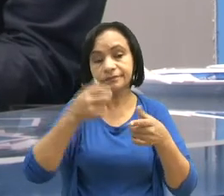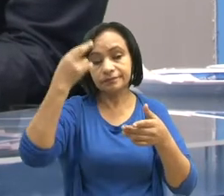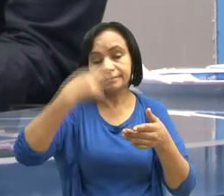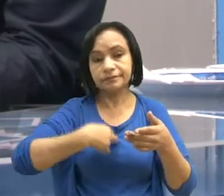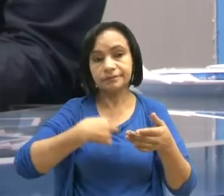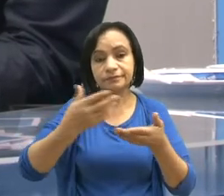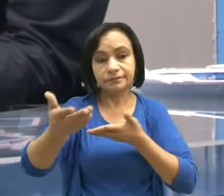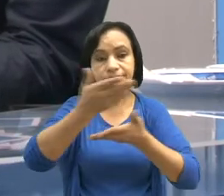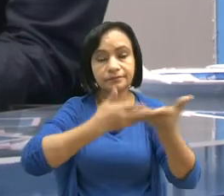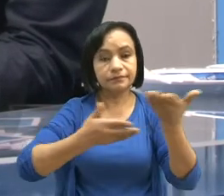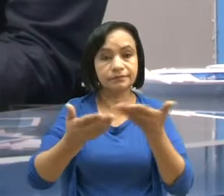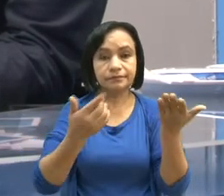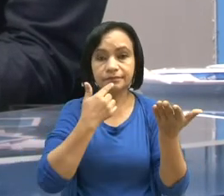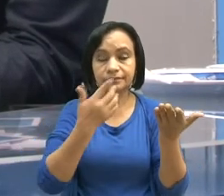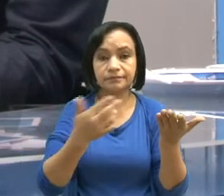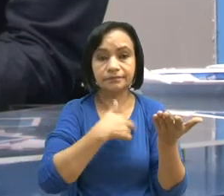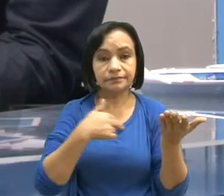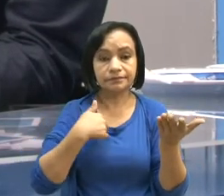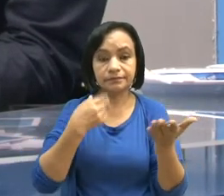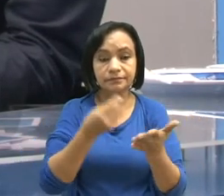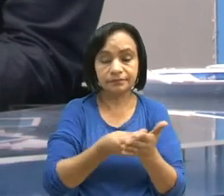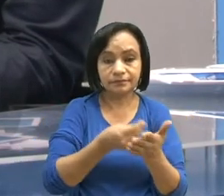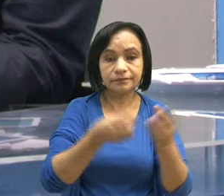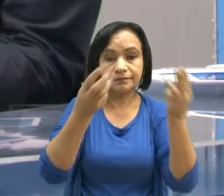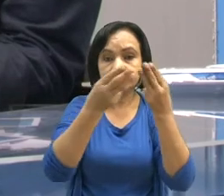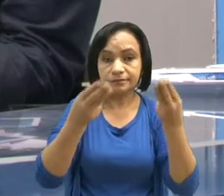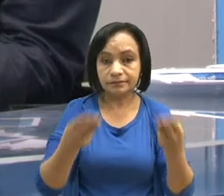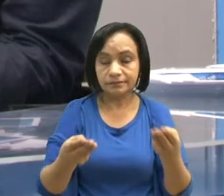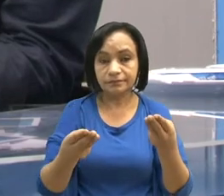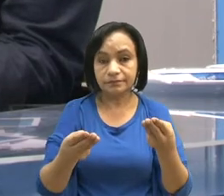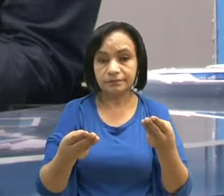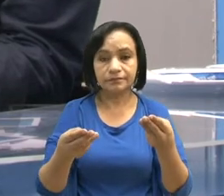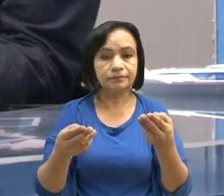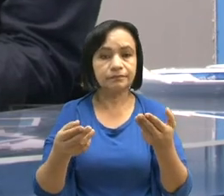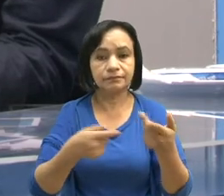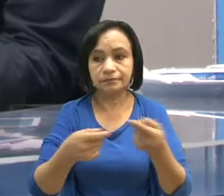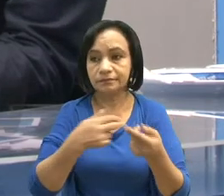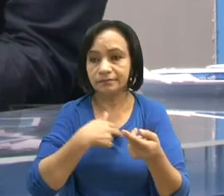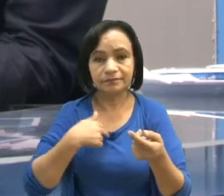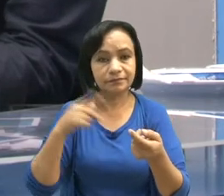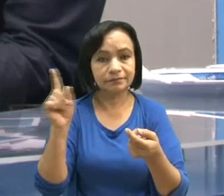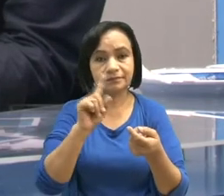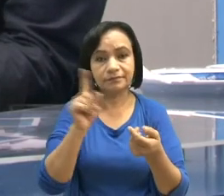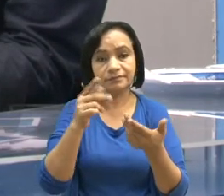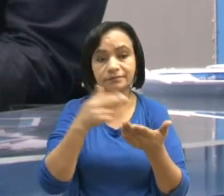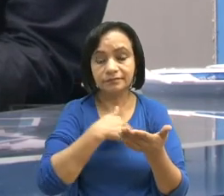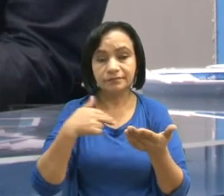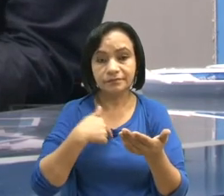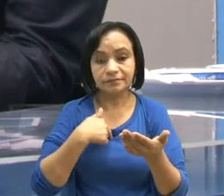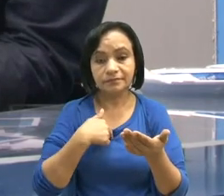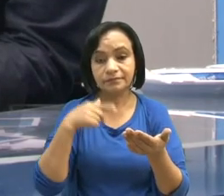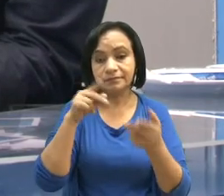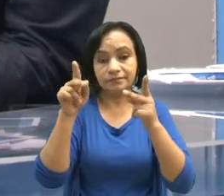responsabilidad compartida. Porque con eso es que se compran los químicos. En NACAL no es ningún negocio, en NACAL no hace negocio. En NACAL lo que hace con lo